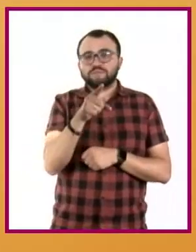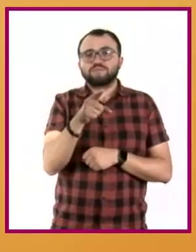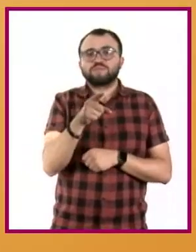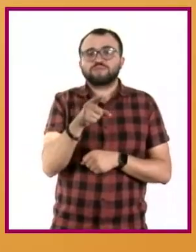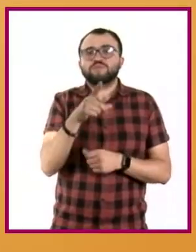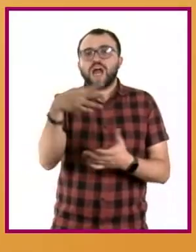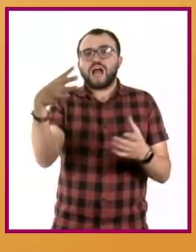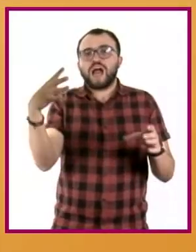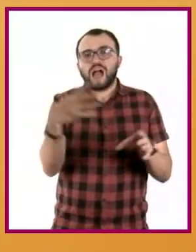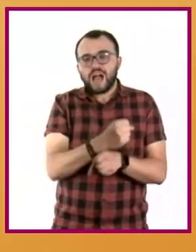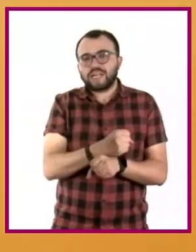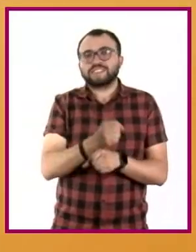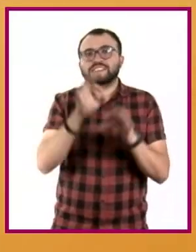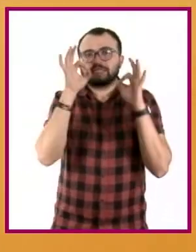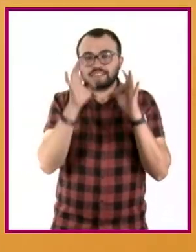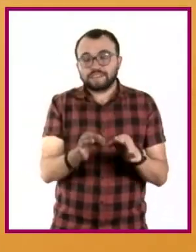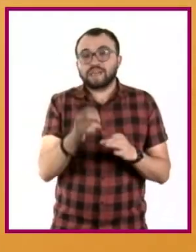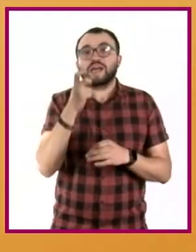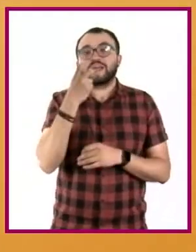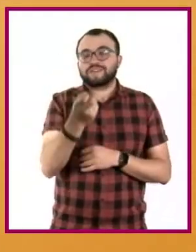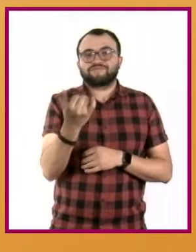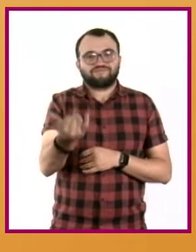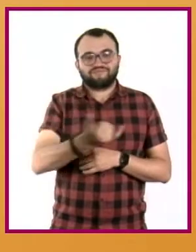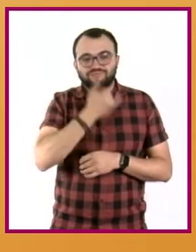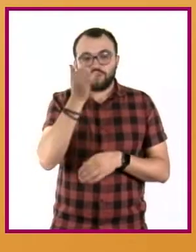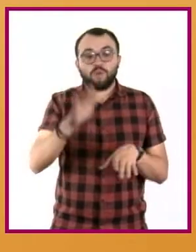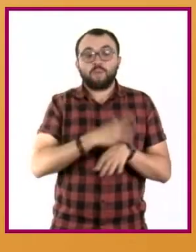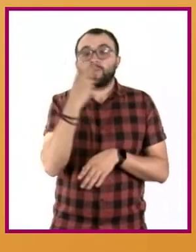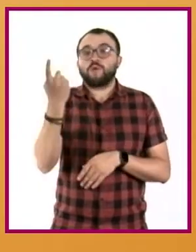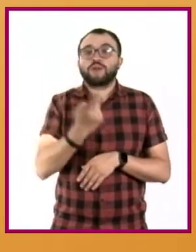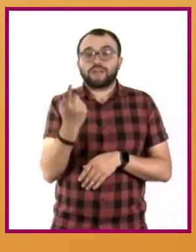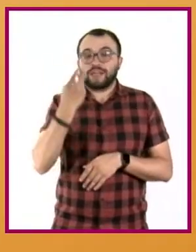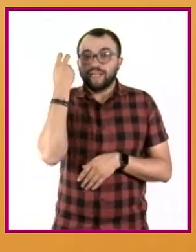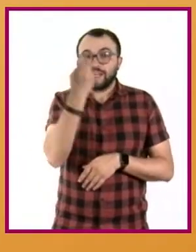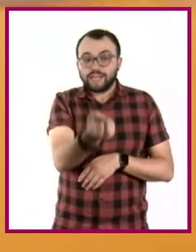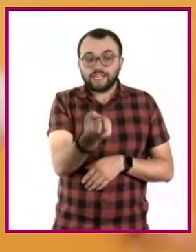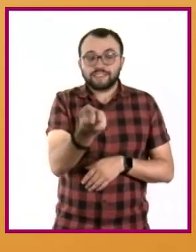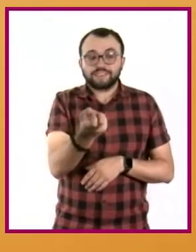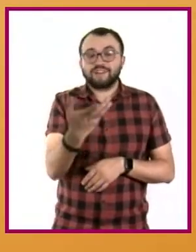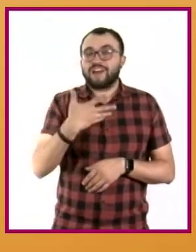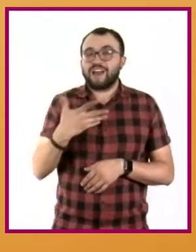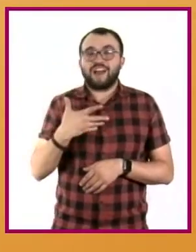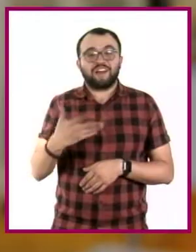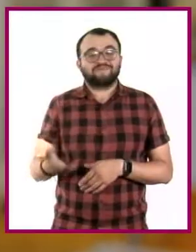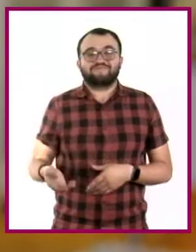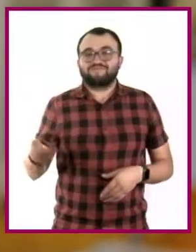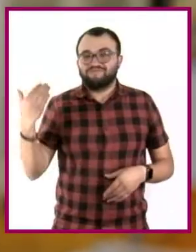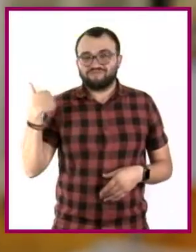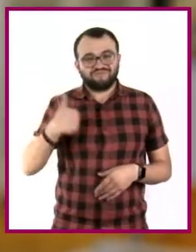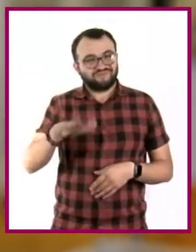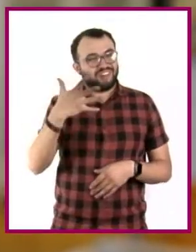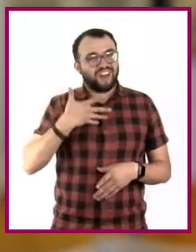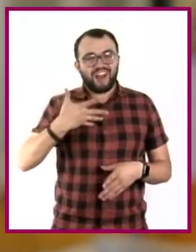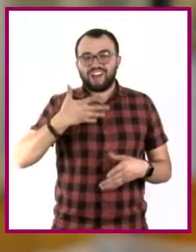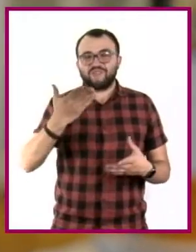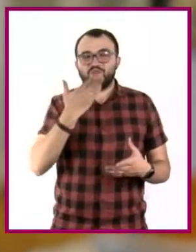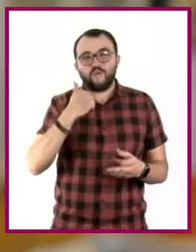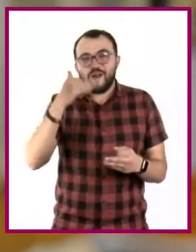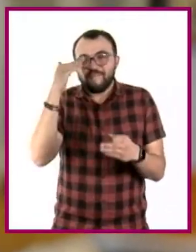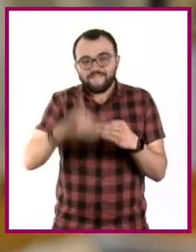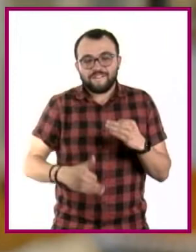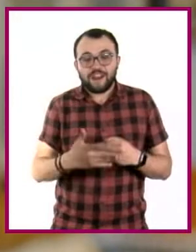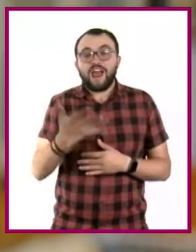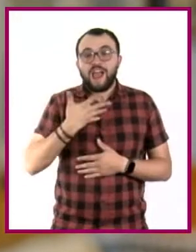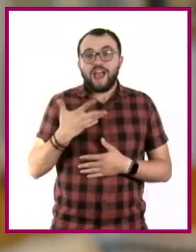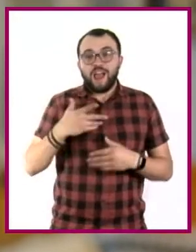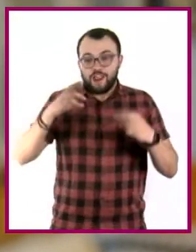específico. Esto es erróneo, porque estas reacciones son casi infinitas. Hay lenguaje corporal que se ha